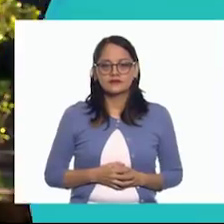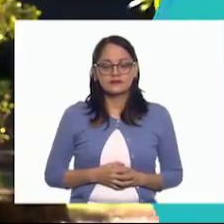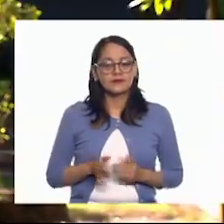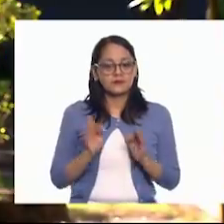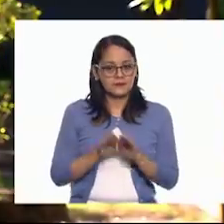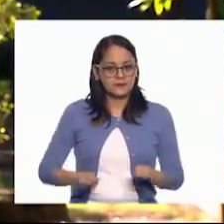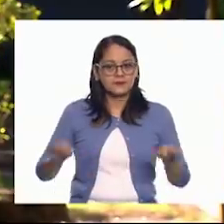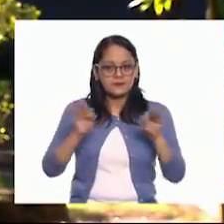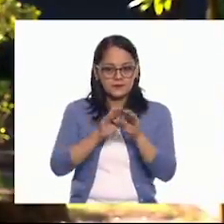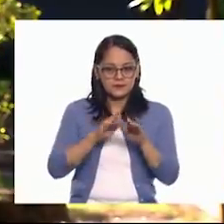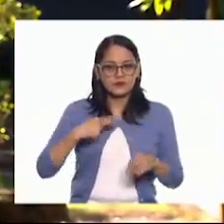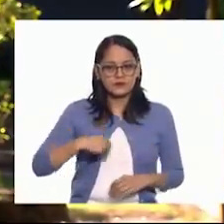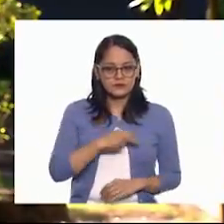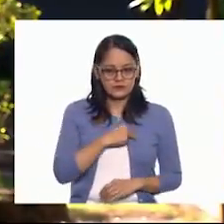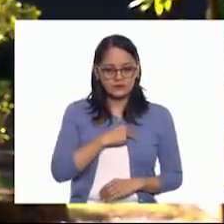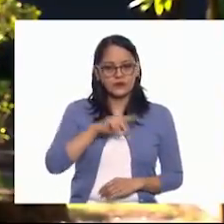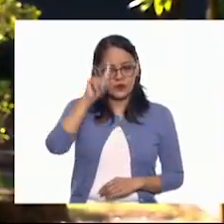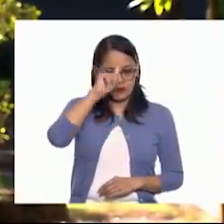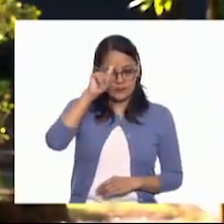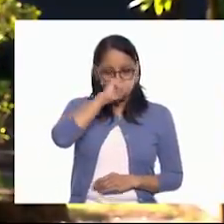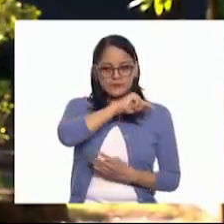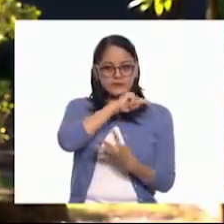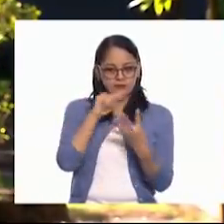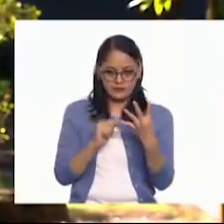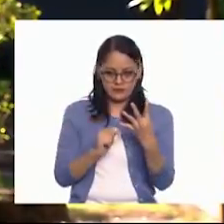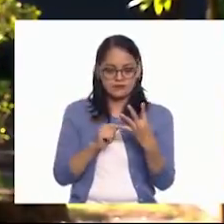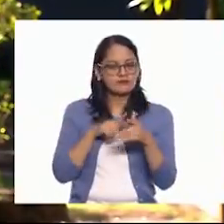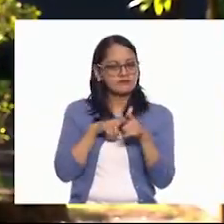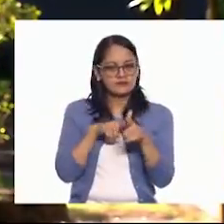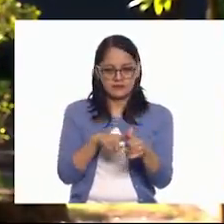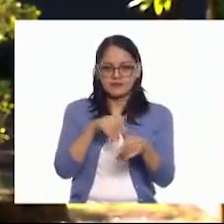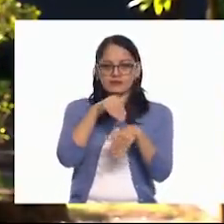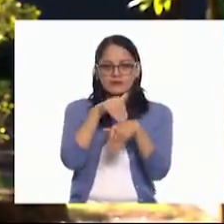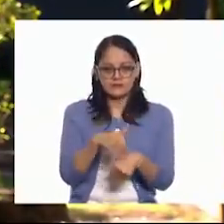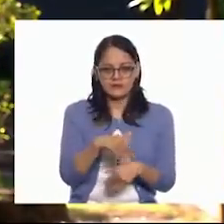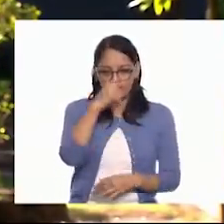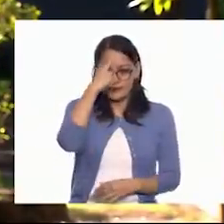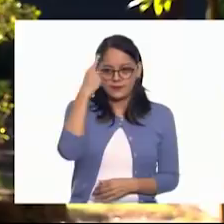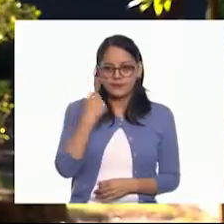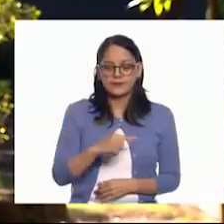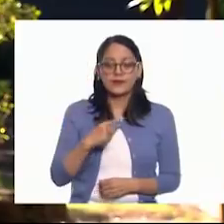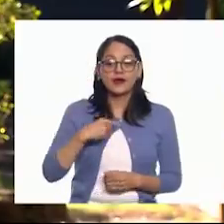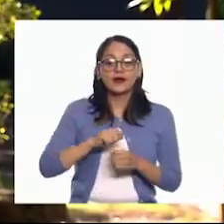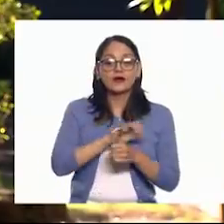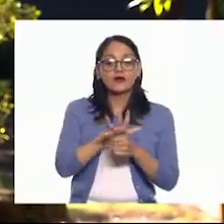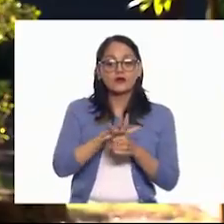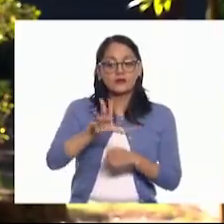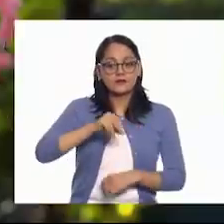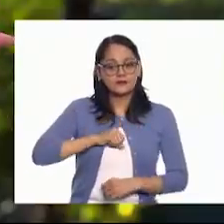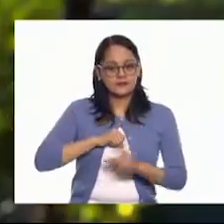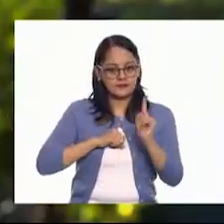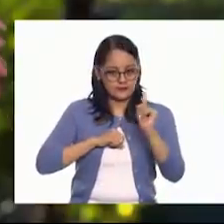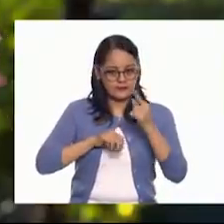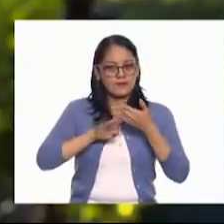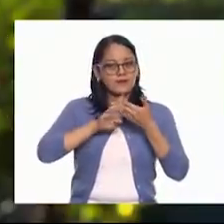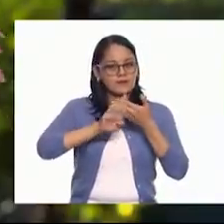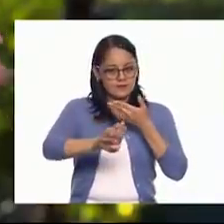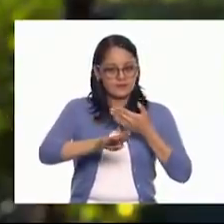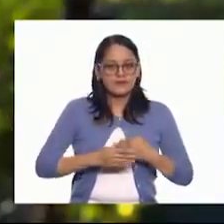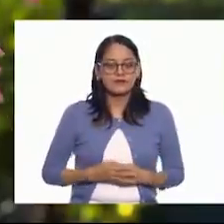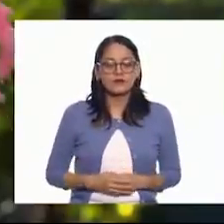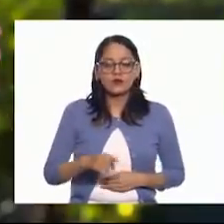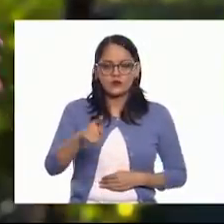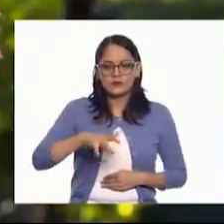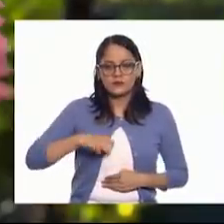Es muy importante continuar con las recomendaciones para evitar contagios de COVID. Trata de